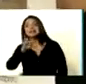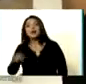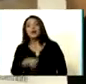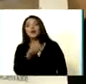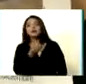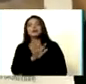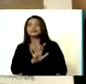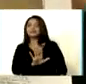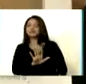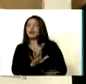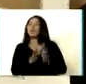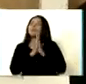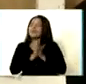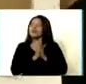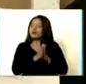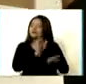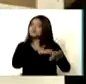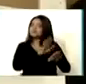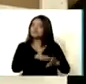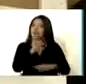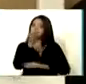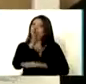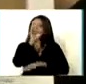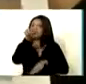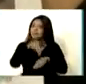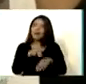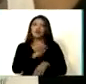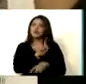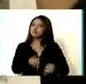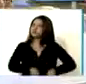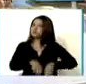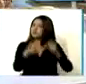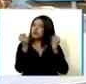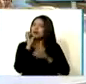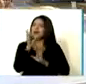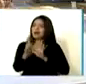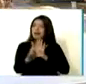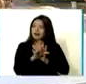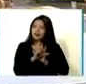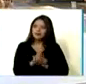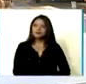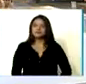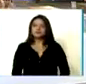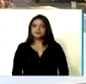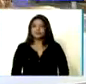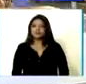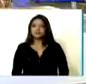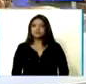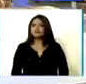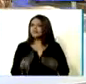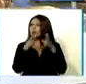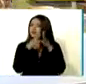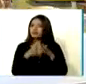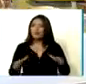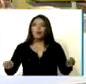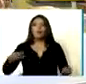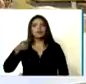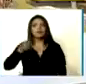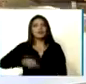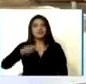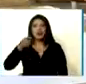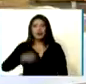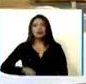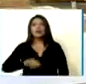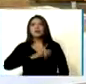abstenerse de violar la Constitución. El día de ayer la sala electoral del Tribunal Supremo de Justicia, con todos sus magistrados, emitieron